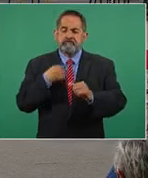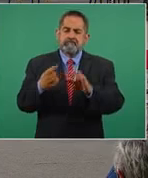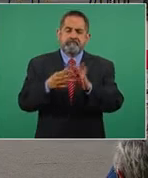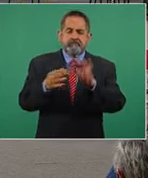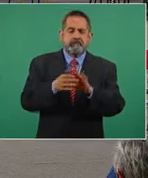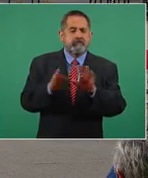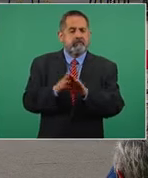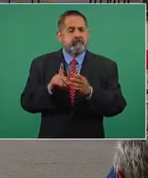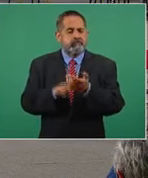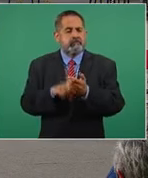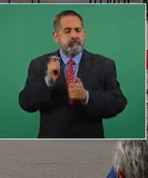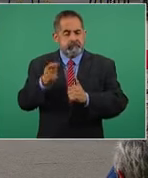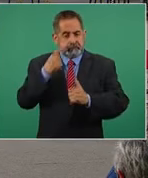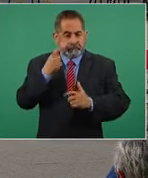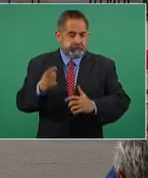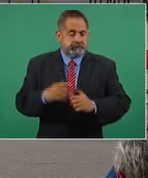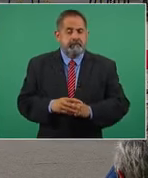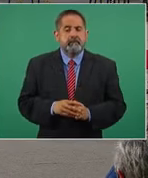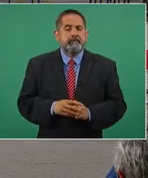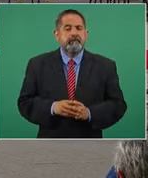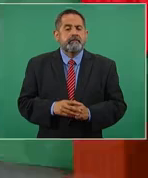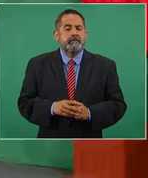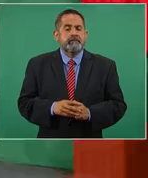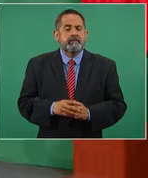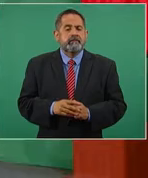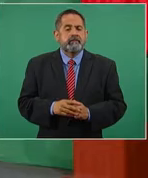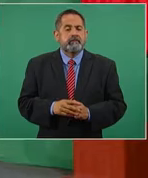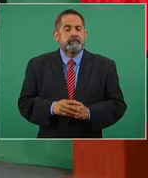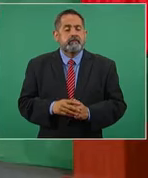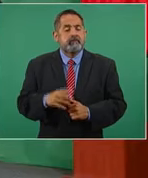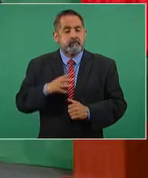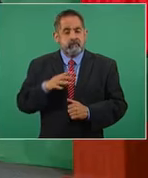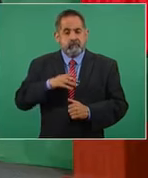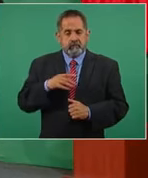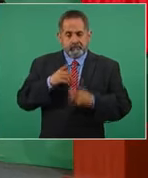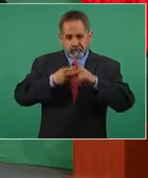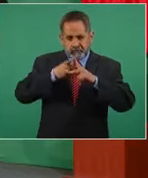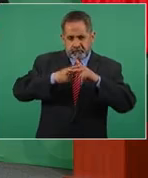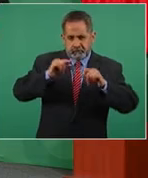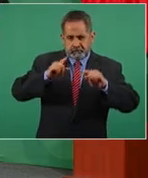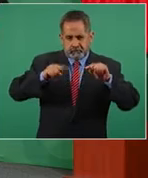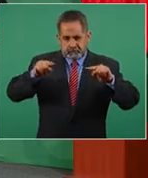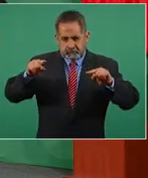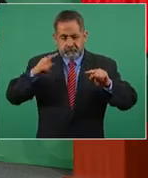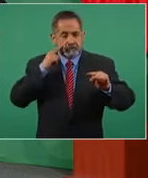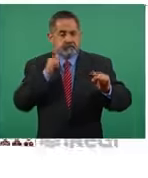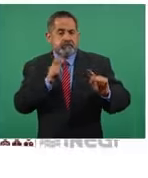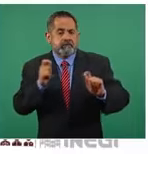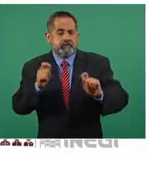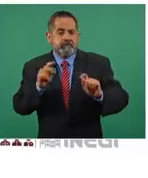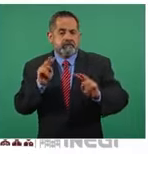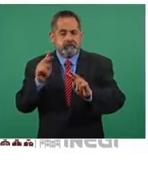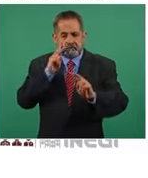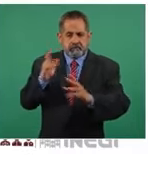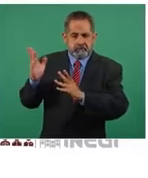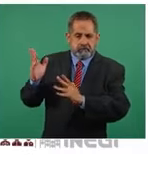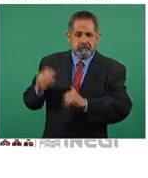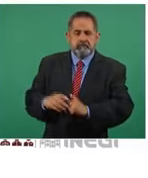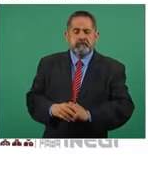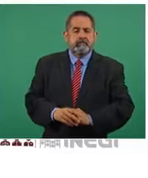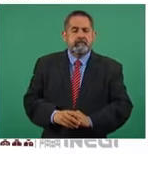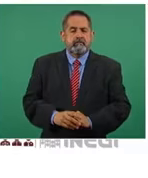la siguiente, que aquí están unas gráficas donde se ve cómo ha